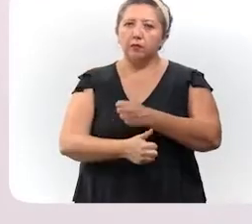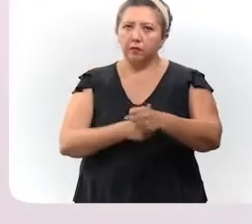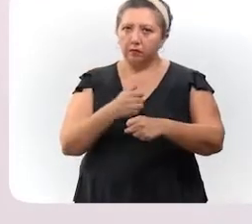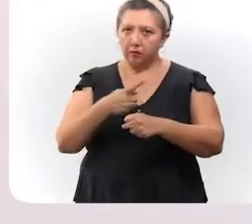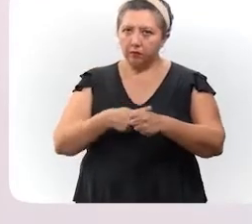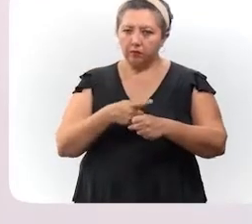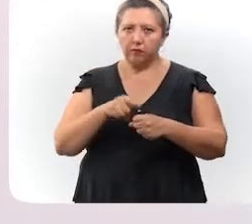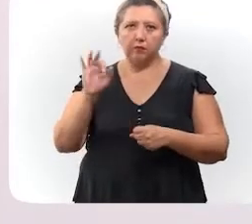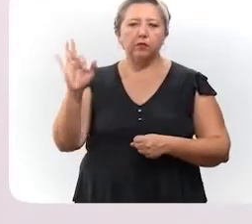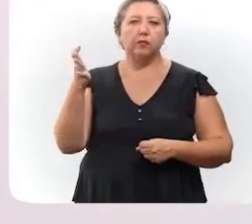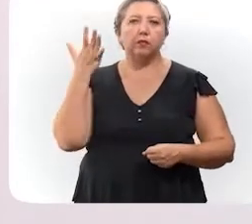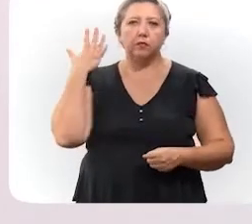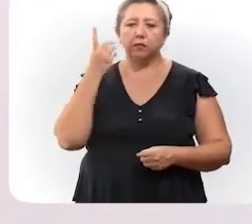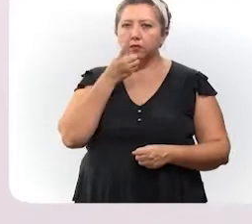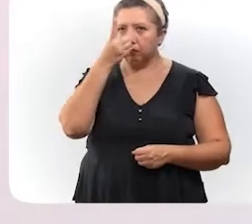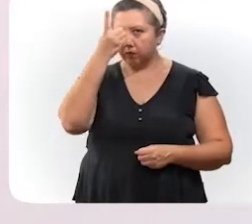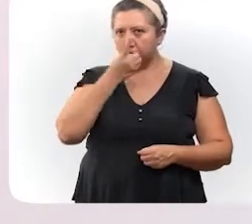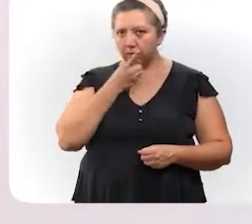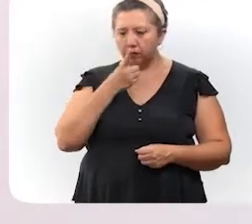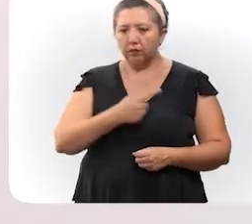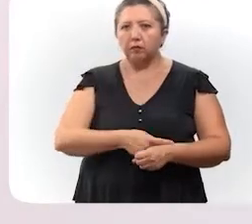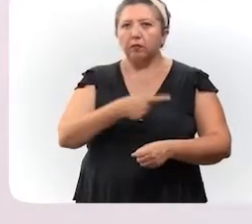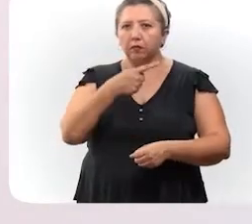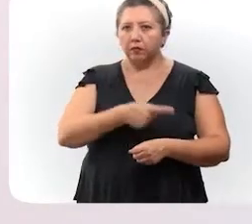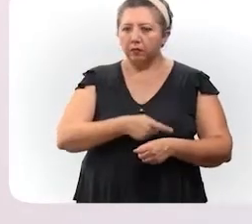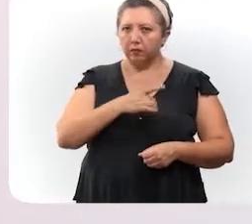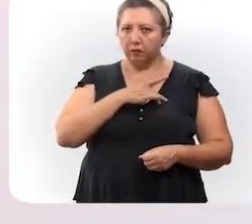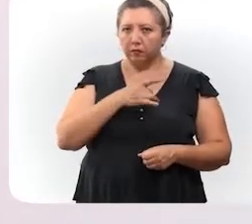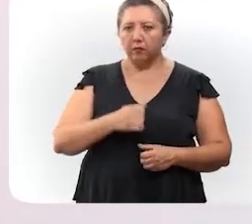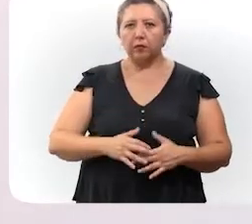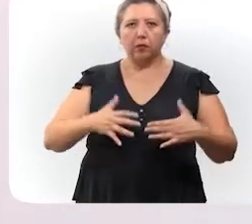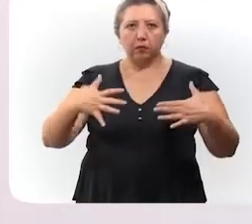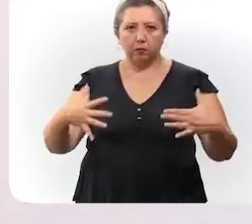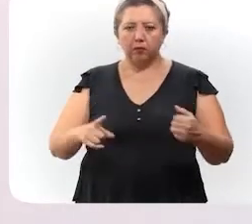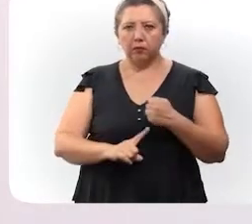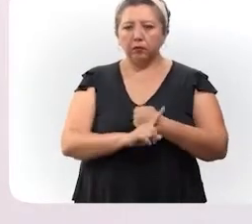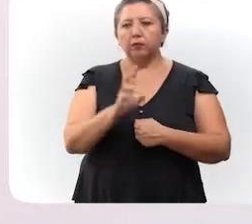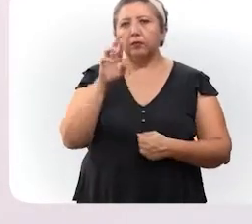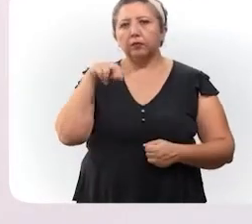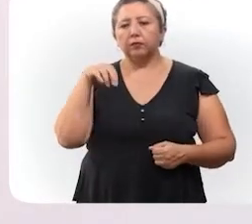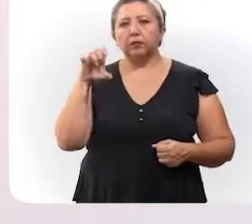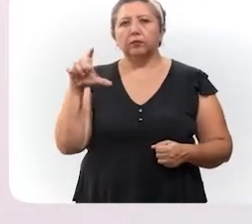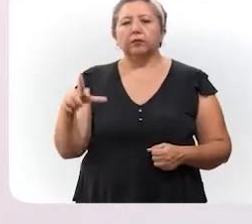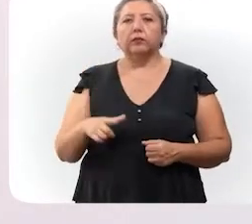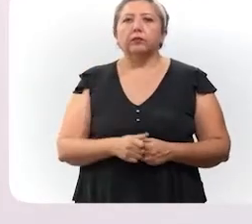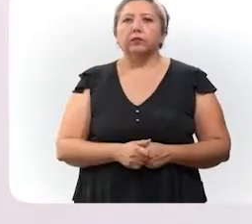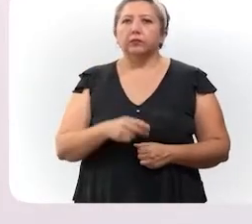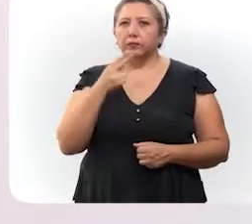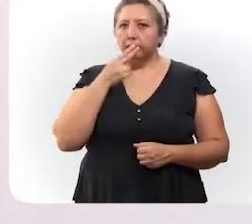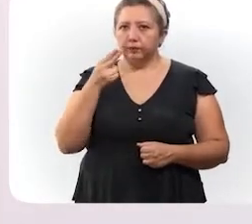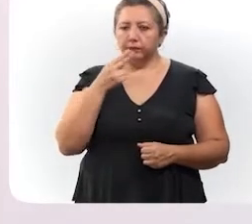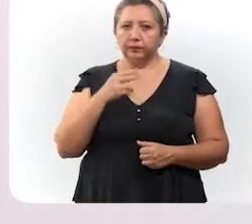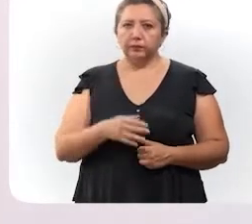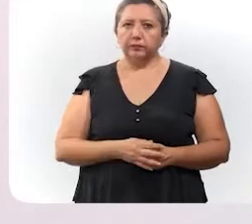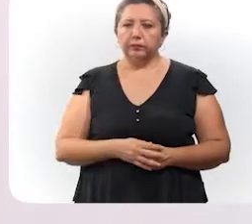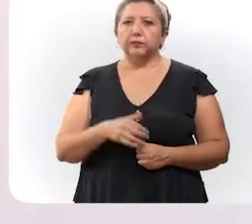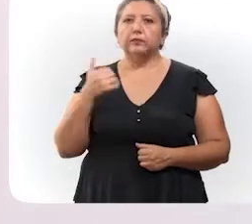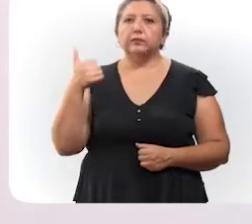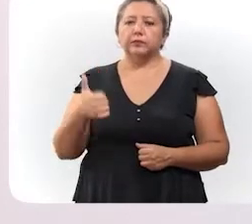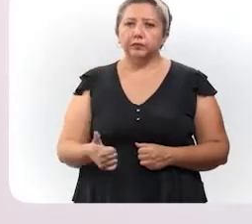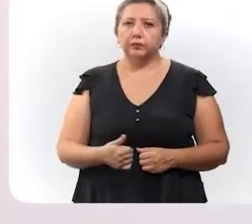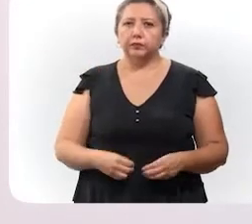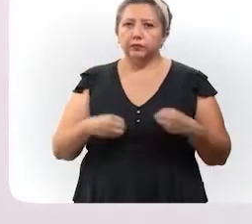Sus principales enfermedades fueron diabetes, hipertensión arterial, obesidad, insuficiencia renal crónica y tabaquismo.